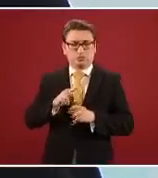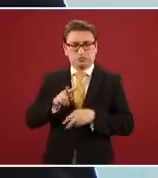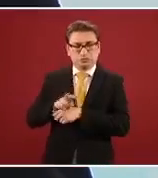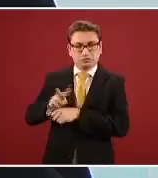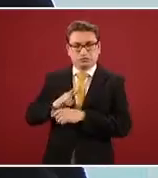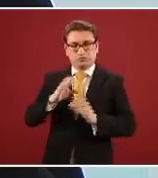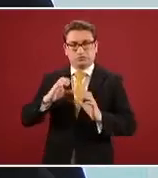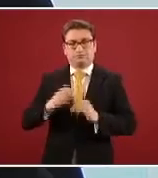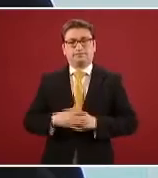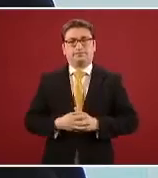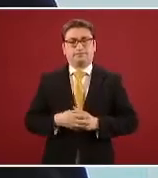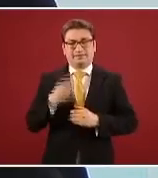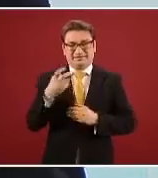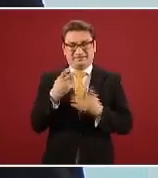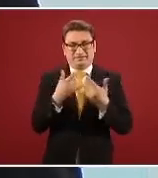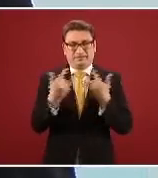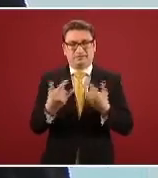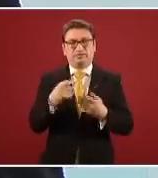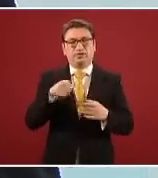caso,